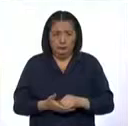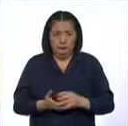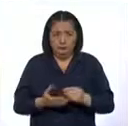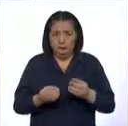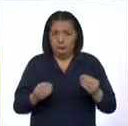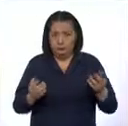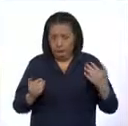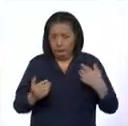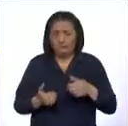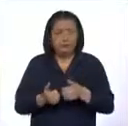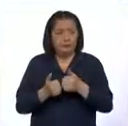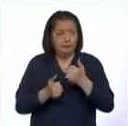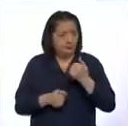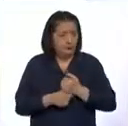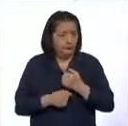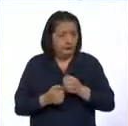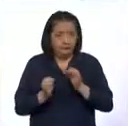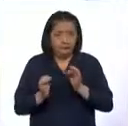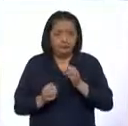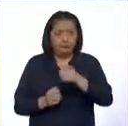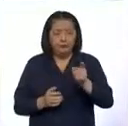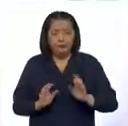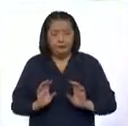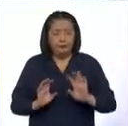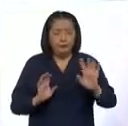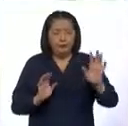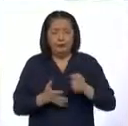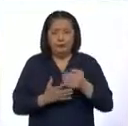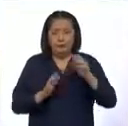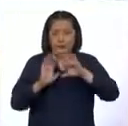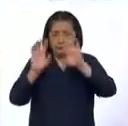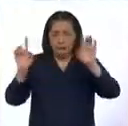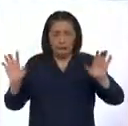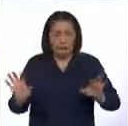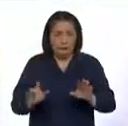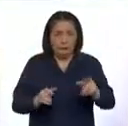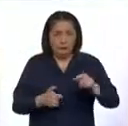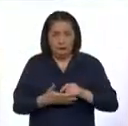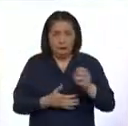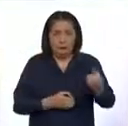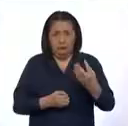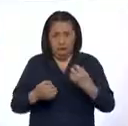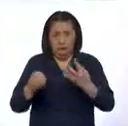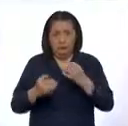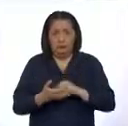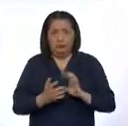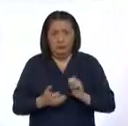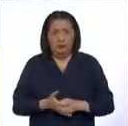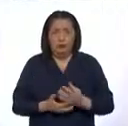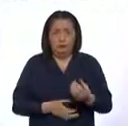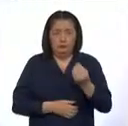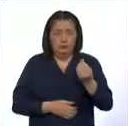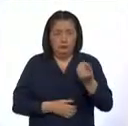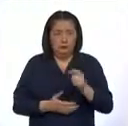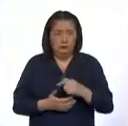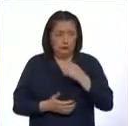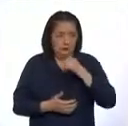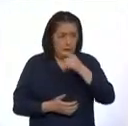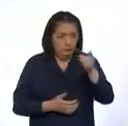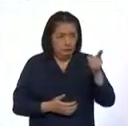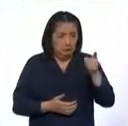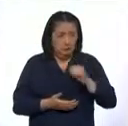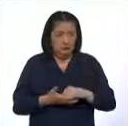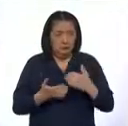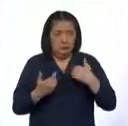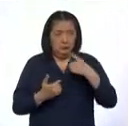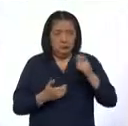bastantes atributos muy buenos y sobre todo este maravilloso mapa interactivo, Jimmy, del que nos estabas contando un poquito, porque me encanta que tenga además